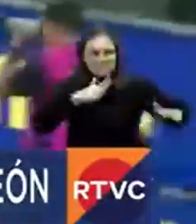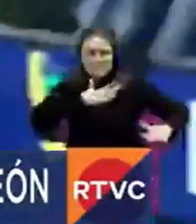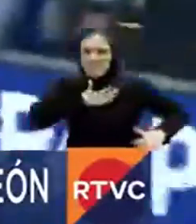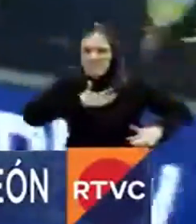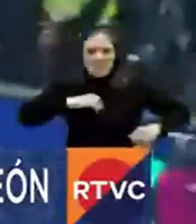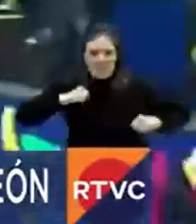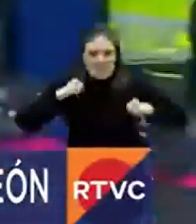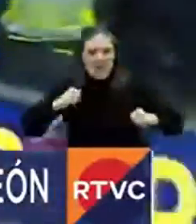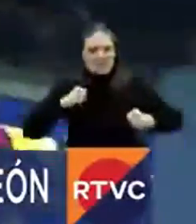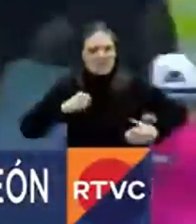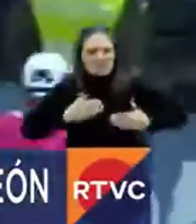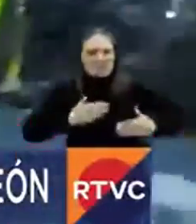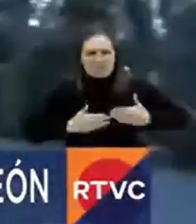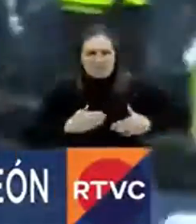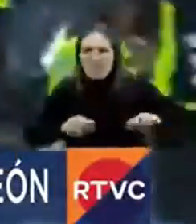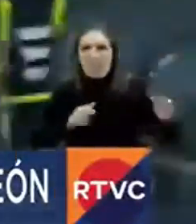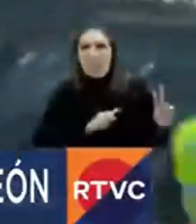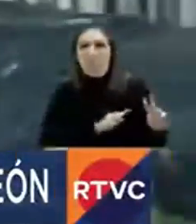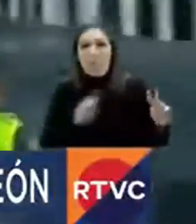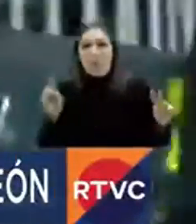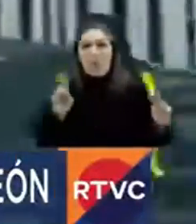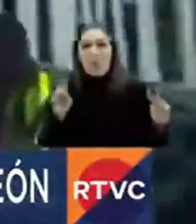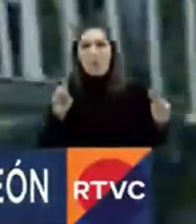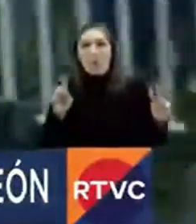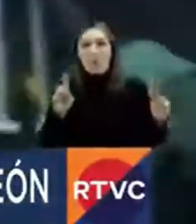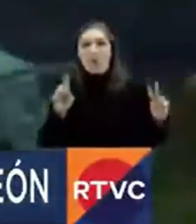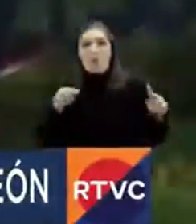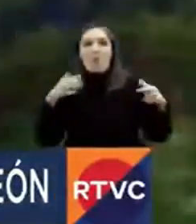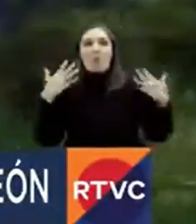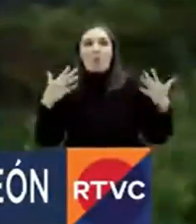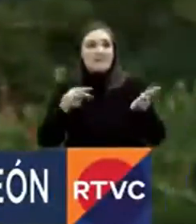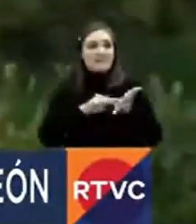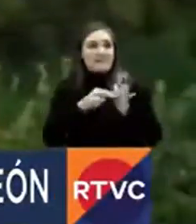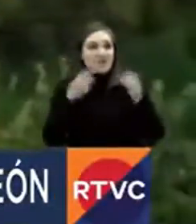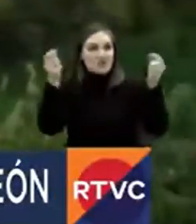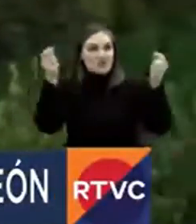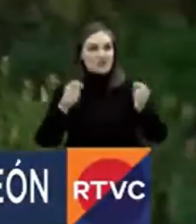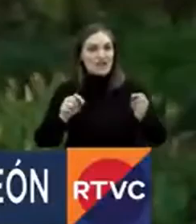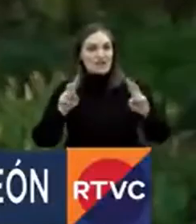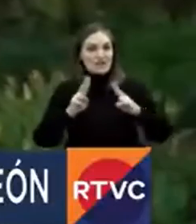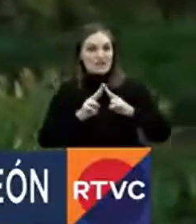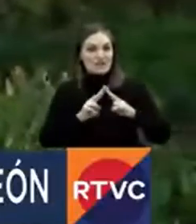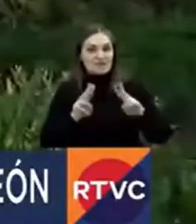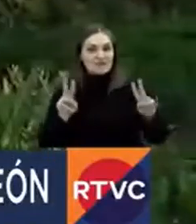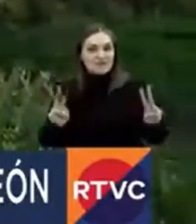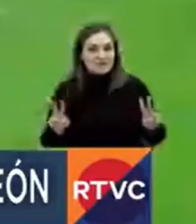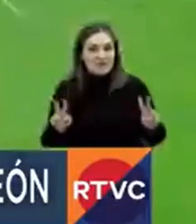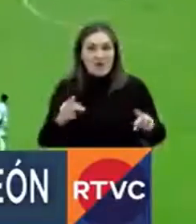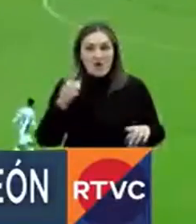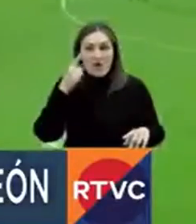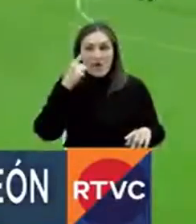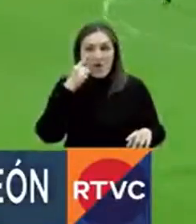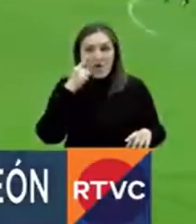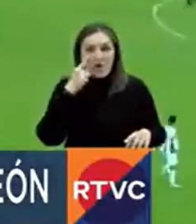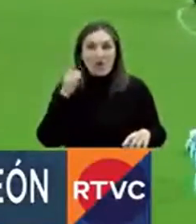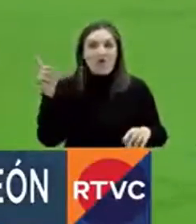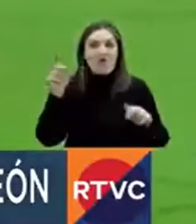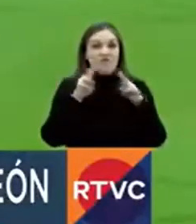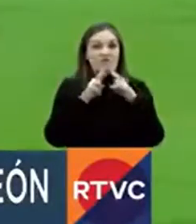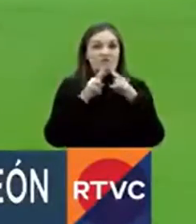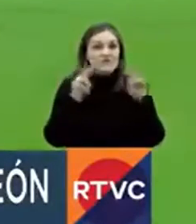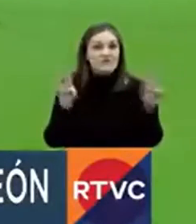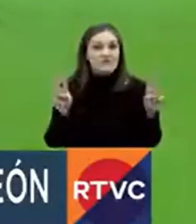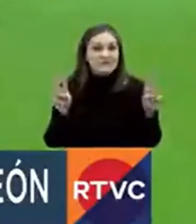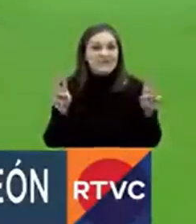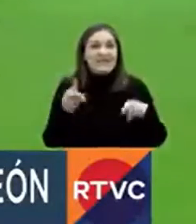Tomás Gutiérrez igualaría la serie y esto se ponía emocionante. Atención, no dejen de lado el marcador. Minuto 59,